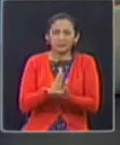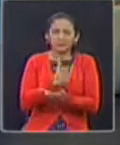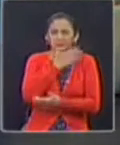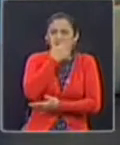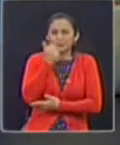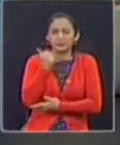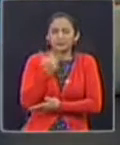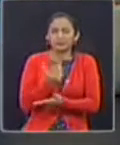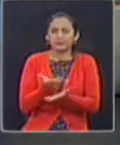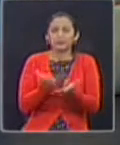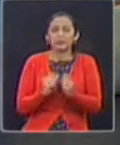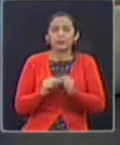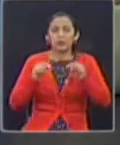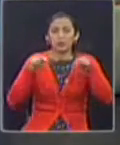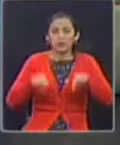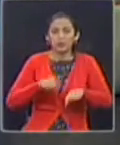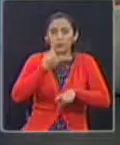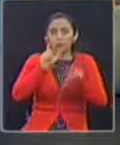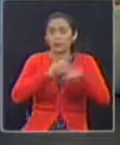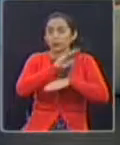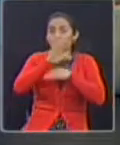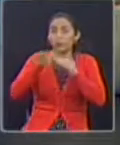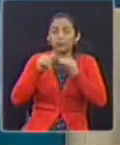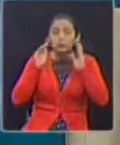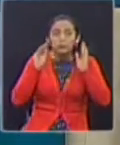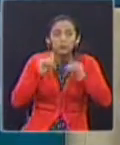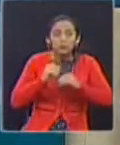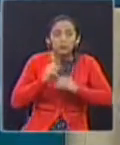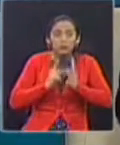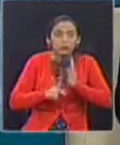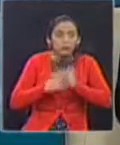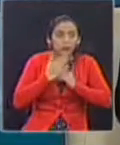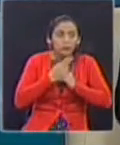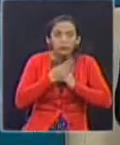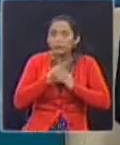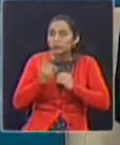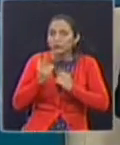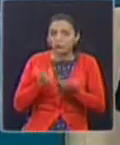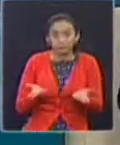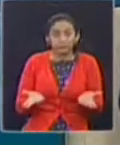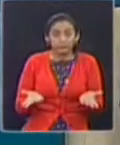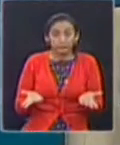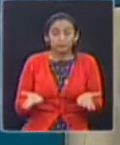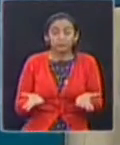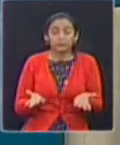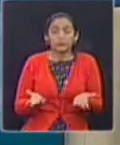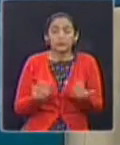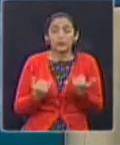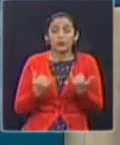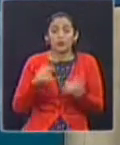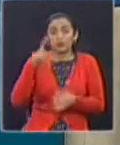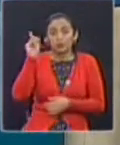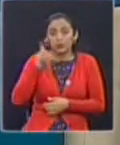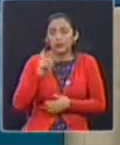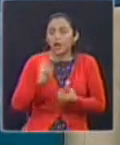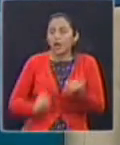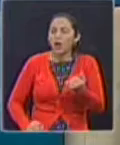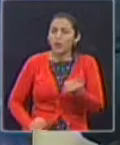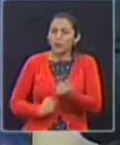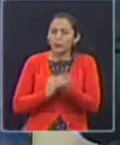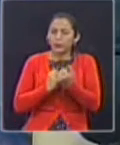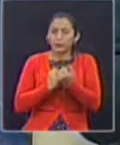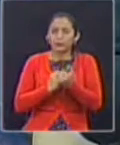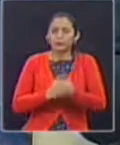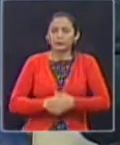tenemos un pueblo que está escuchando, que tenemos un pueblo que moralmente necesita enriquecerse. ¿Usted cree